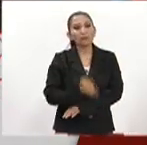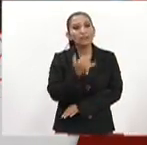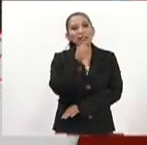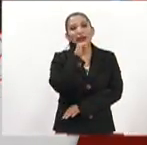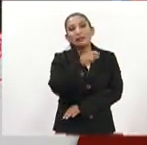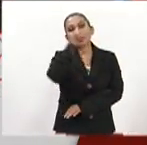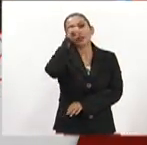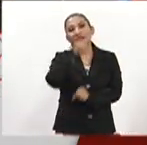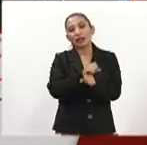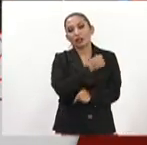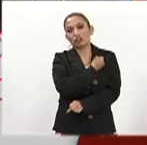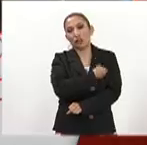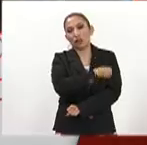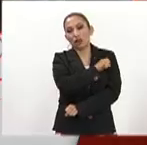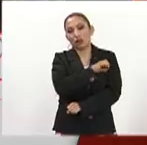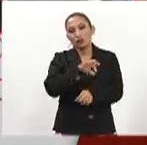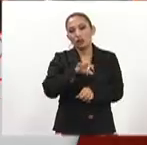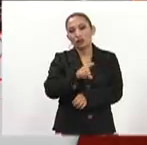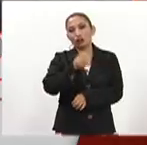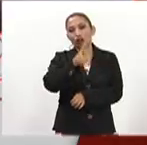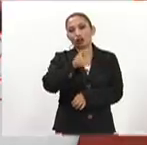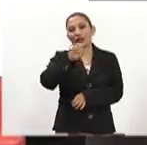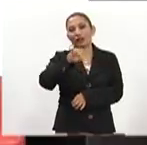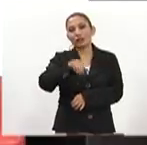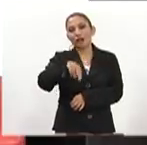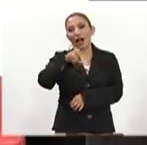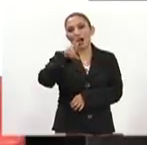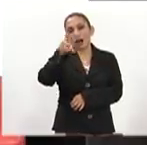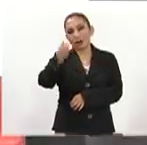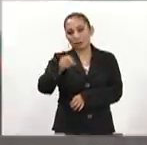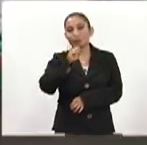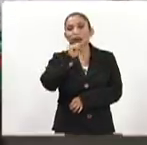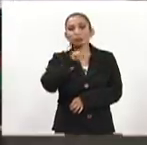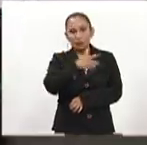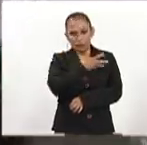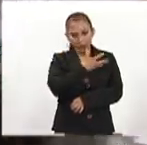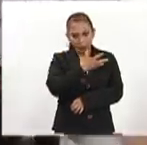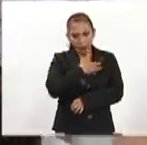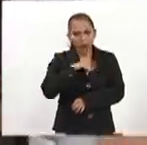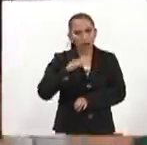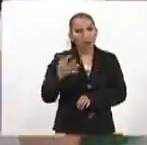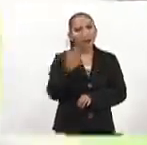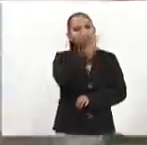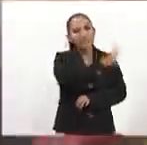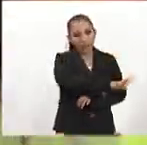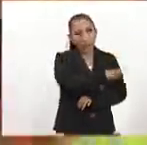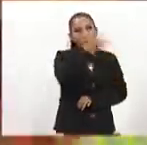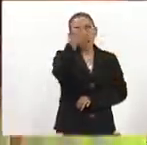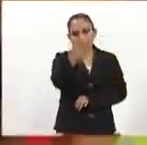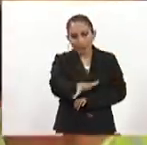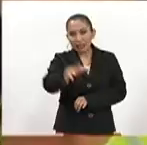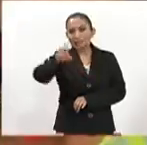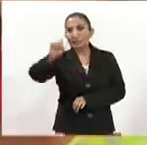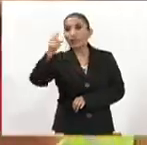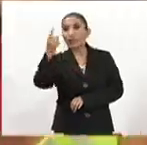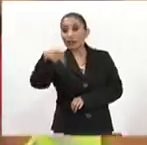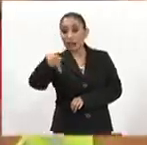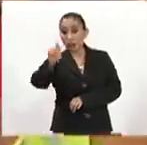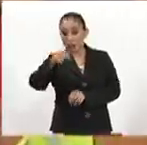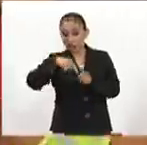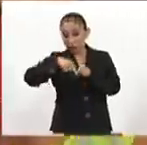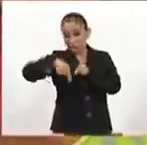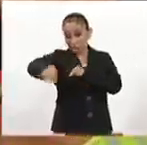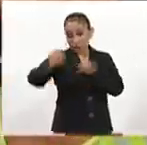el secretario de Salud, el doctor José Naro Robles. Y también tenemos la modalidad de 5, de 10 y de 21